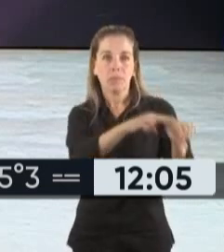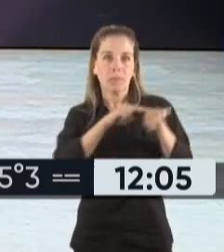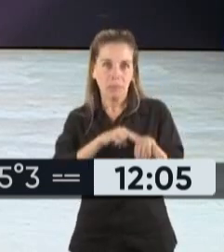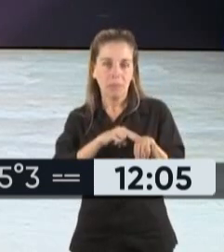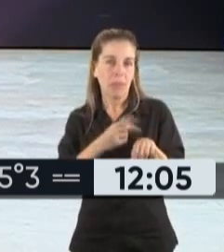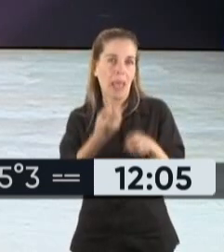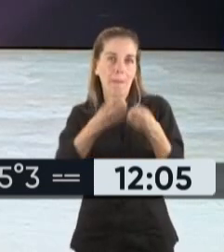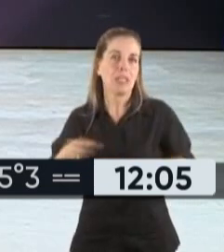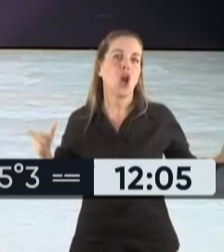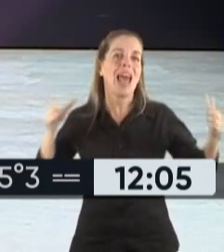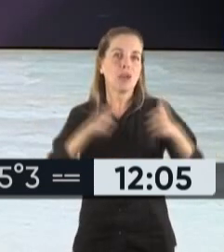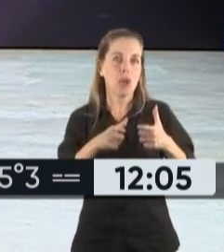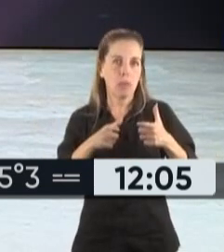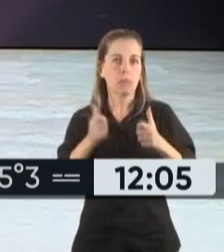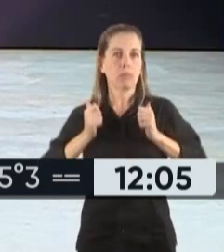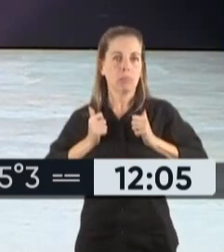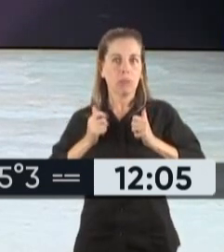escuchar esto.